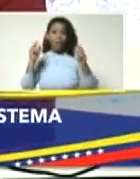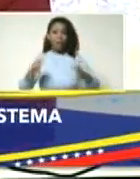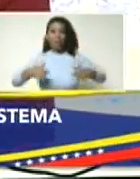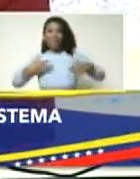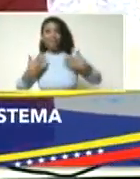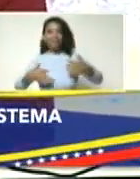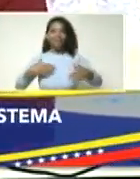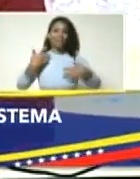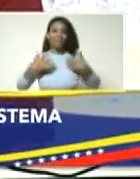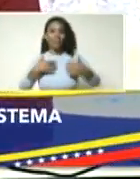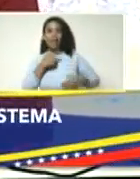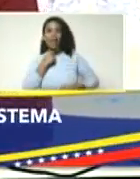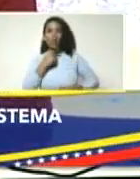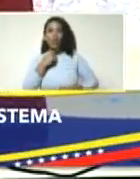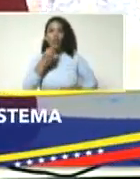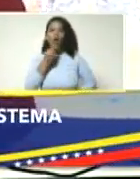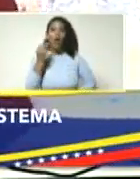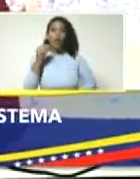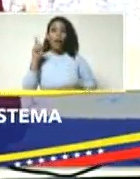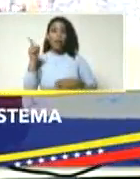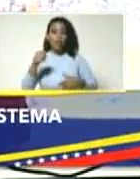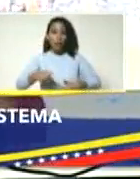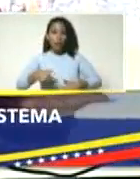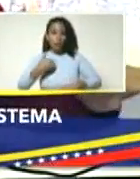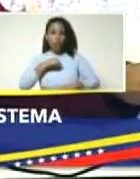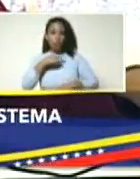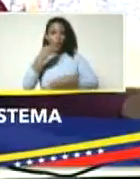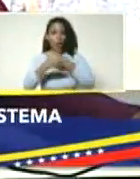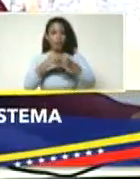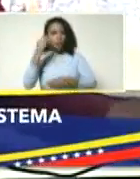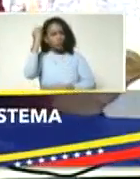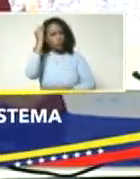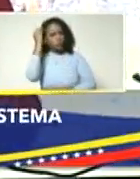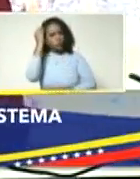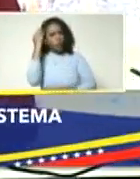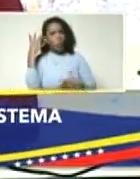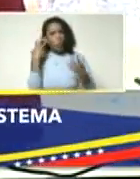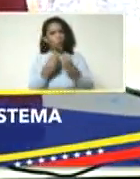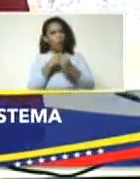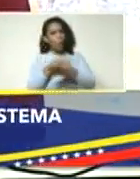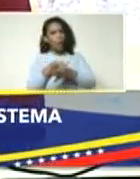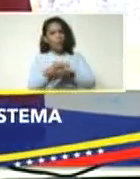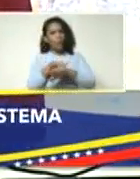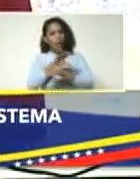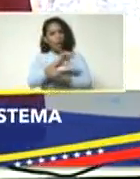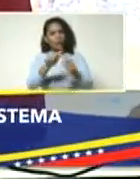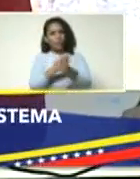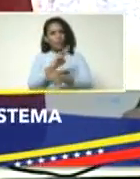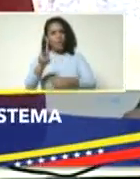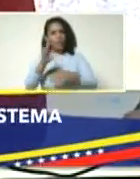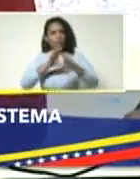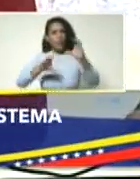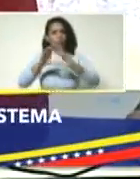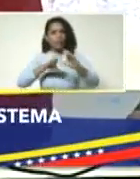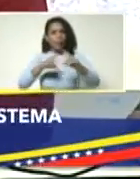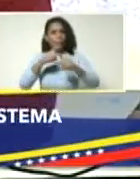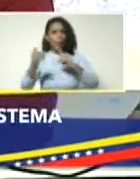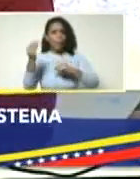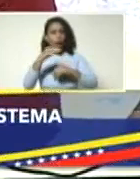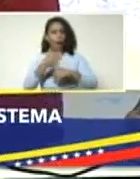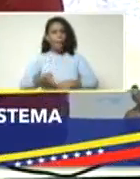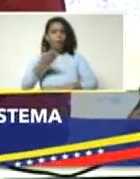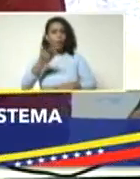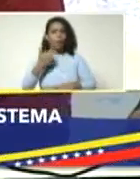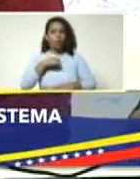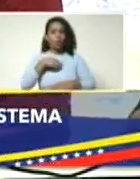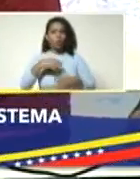sea agradable para la juventud? Ese esfuerzo lo estamos reflexionando junto a la ministra, junto a la vicepresidenta de Ciencias, pero lo más importante, presidente, lo